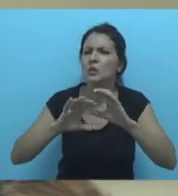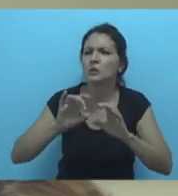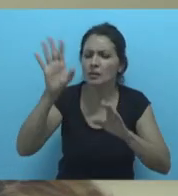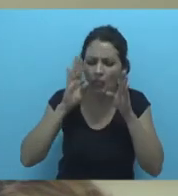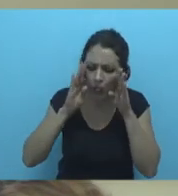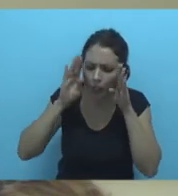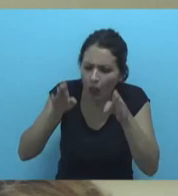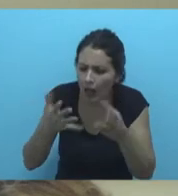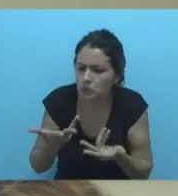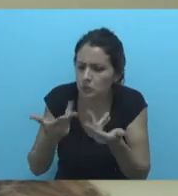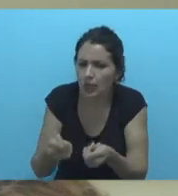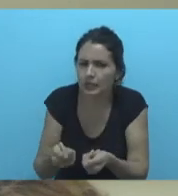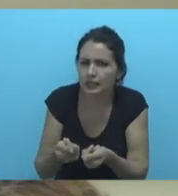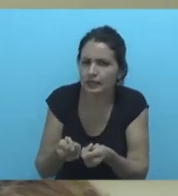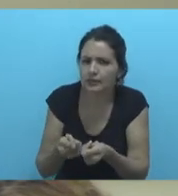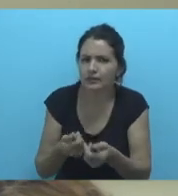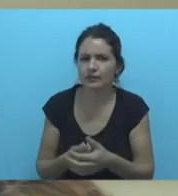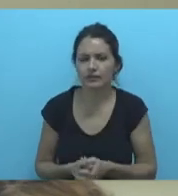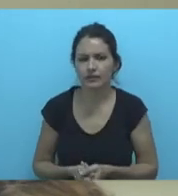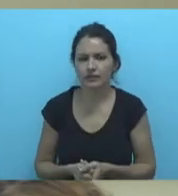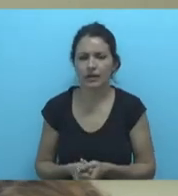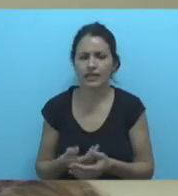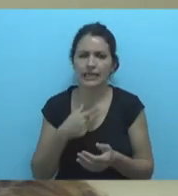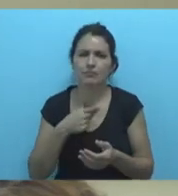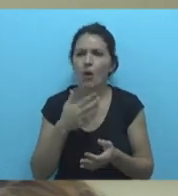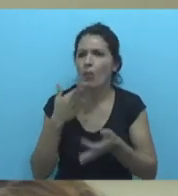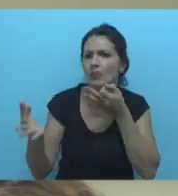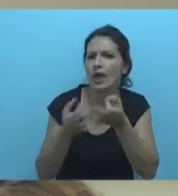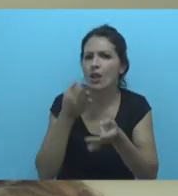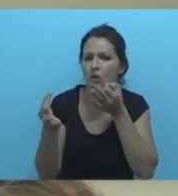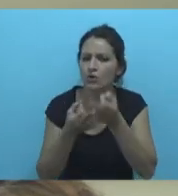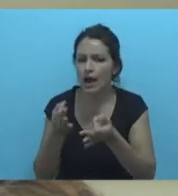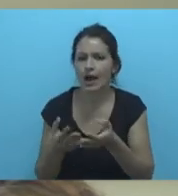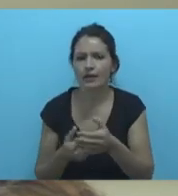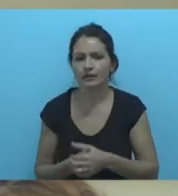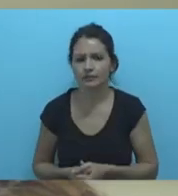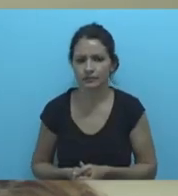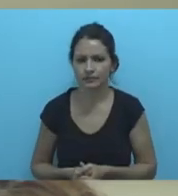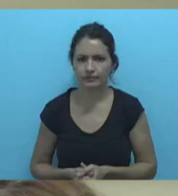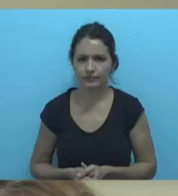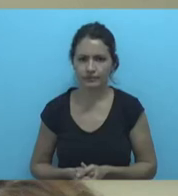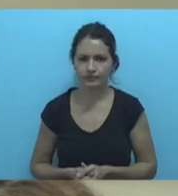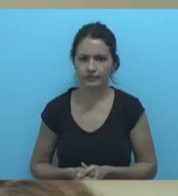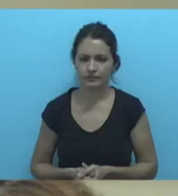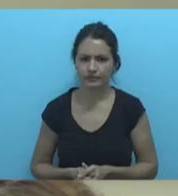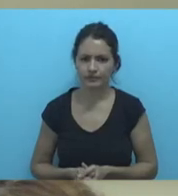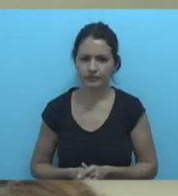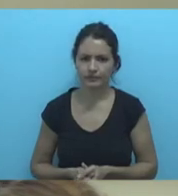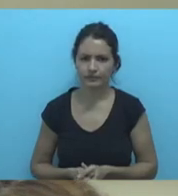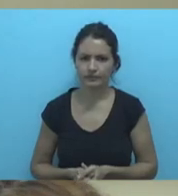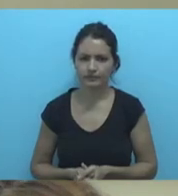una herramienta que nos permite generar diálogo, que nos permita generar un intercambio, así lo manifestamos también en la Comisión